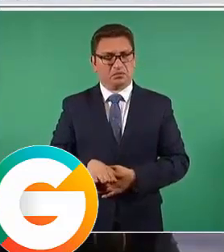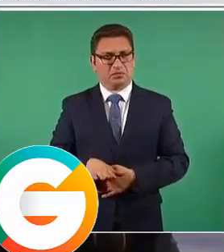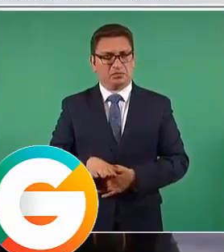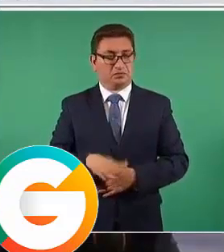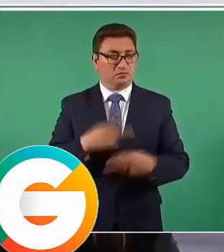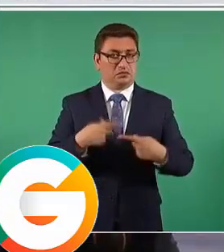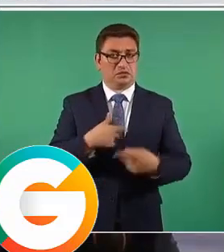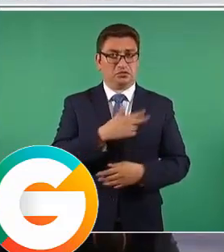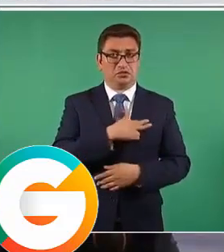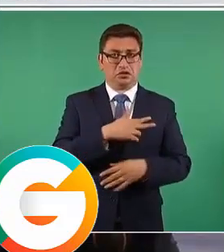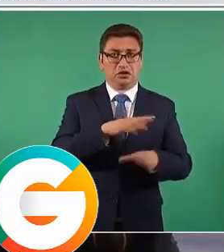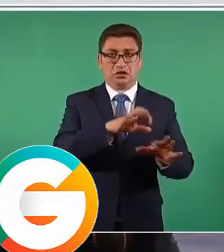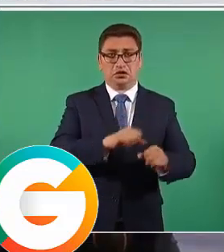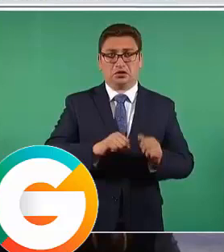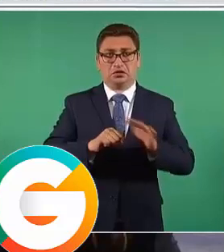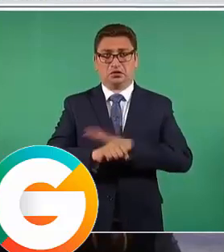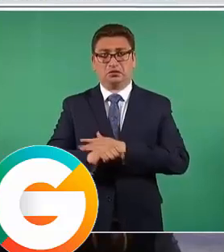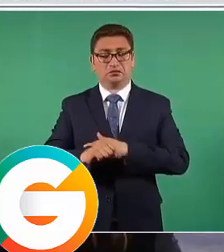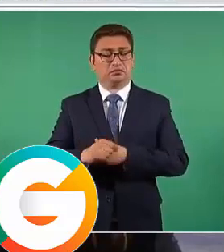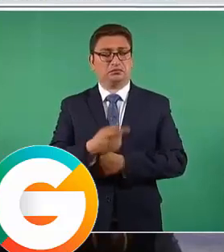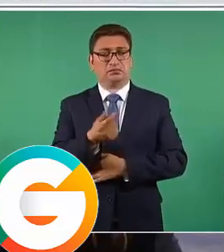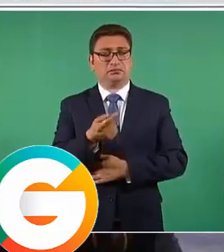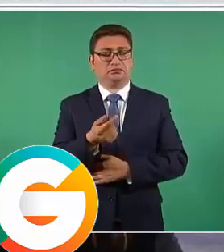que heridos y detenidos.